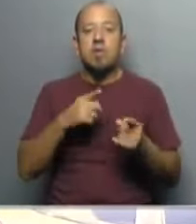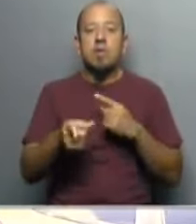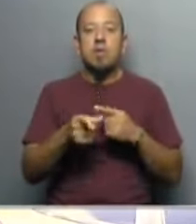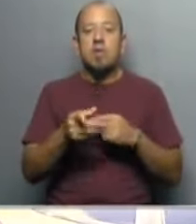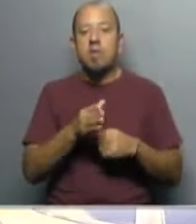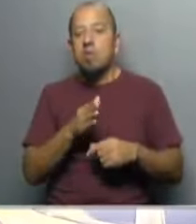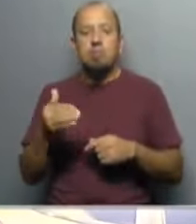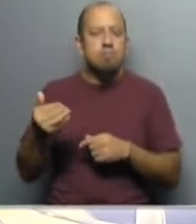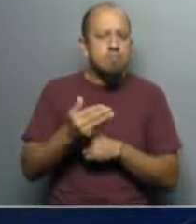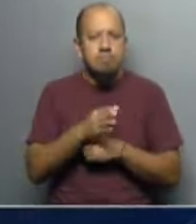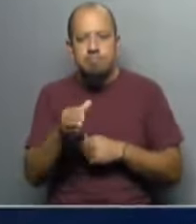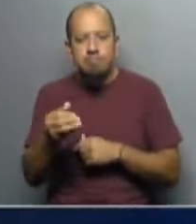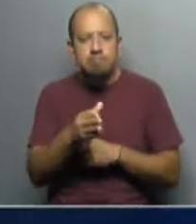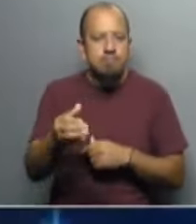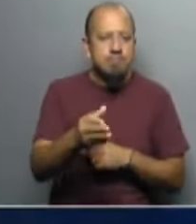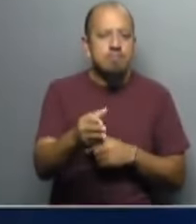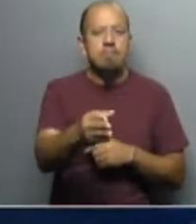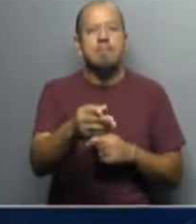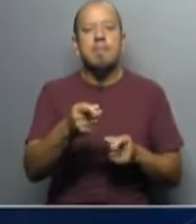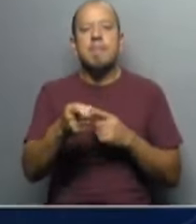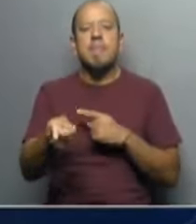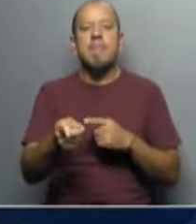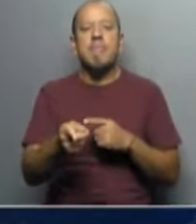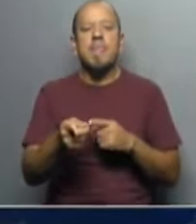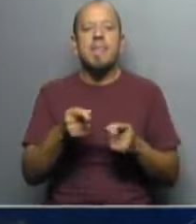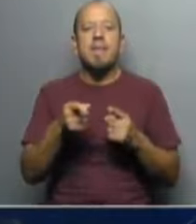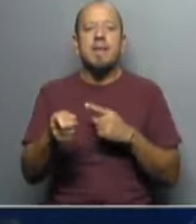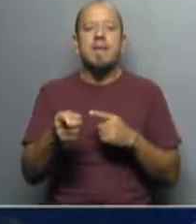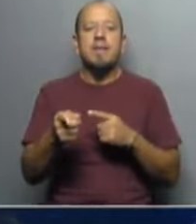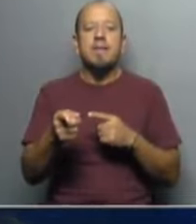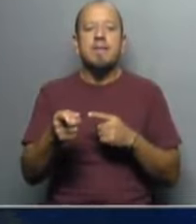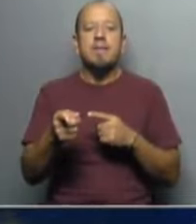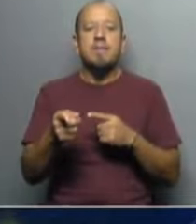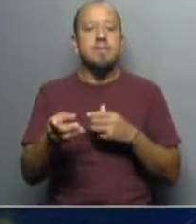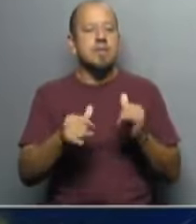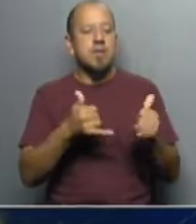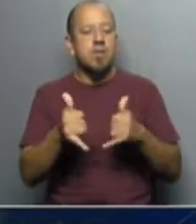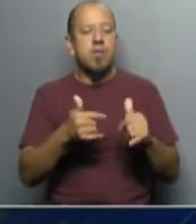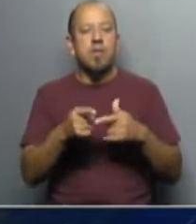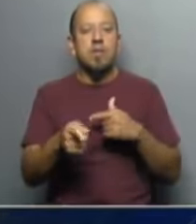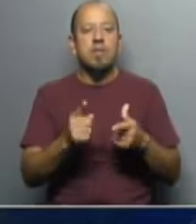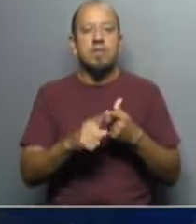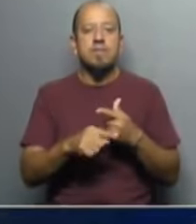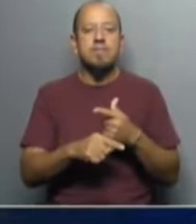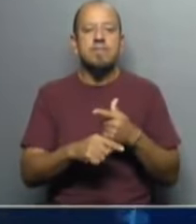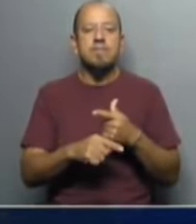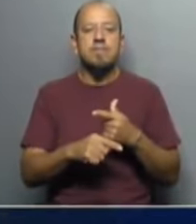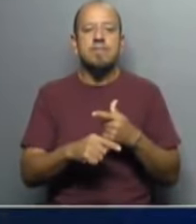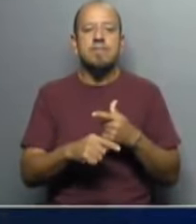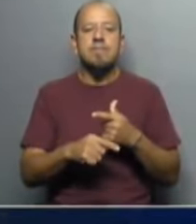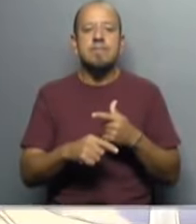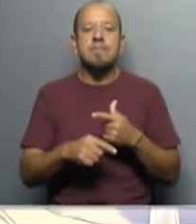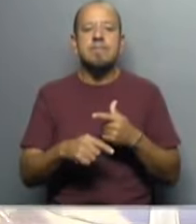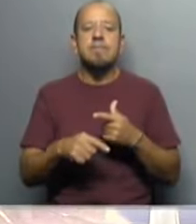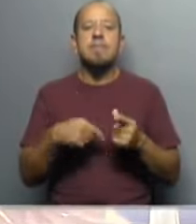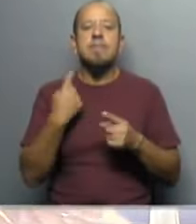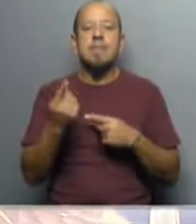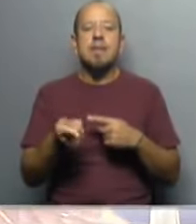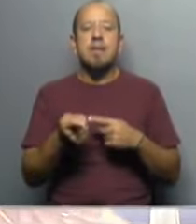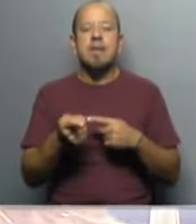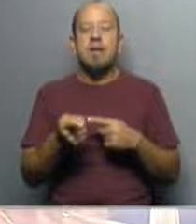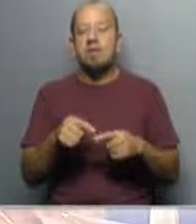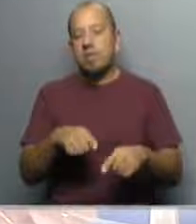lo máximo. Que era ¿en cuál jugabas? ¿En el de Tebas vos? ¿En el escapándote del Minotauro? ¿María? Ah, era un poco más acá en